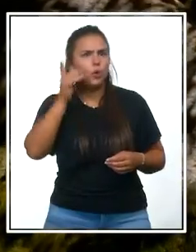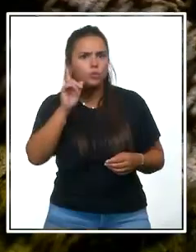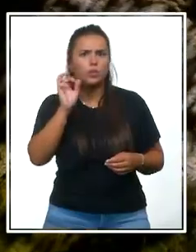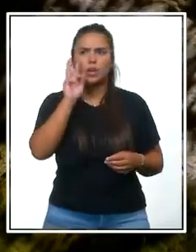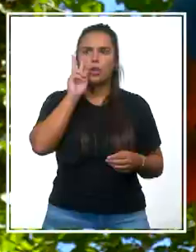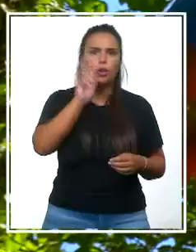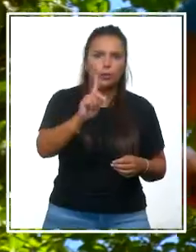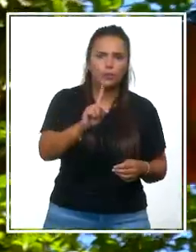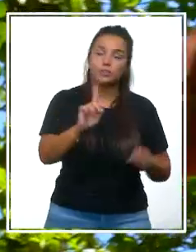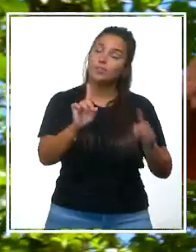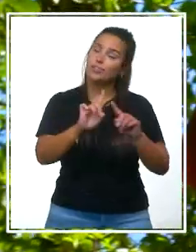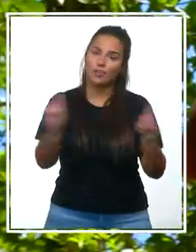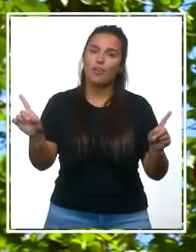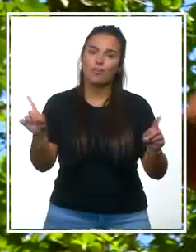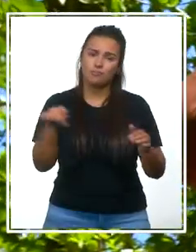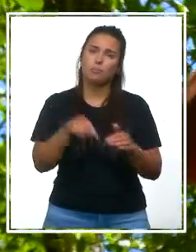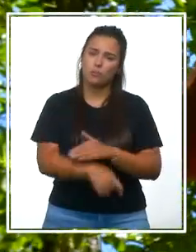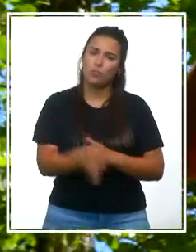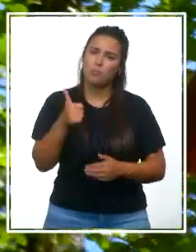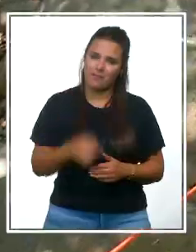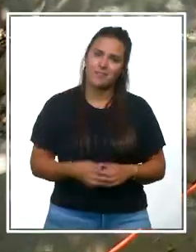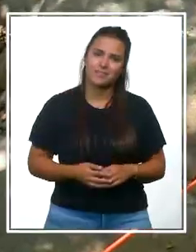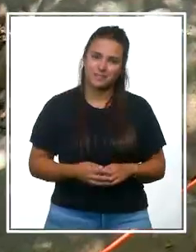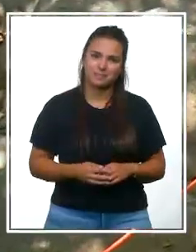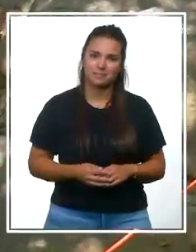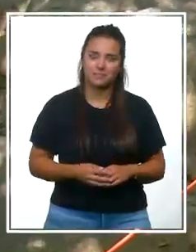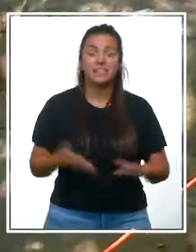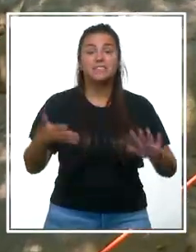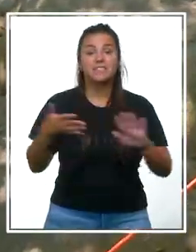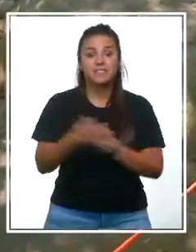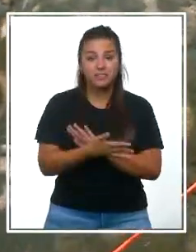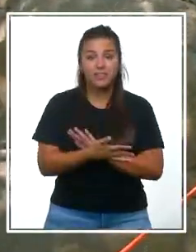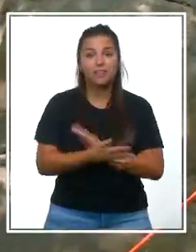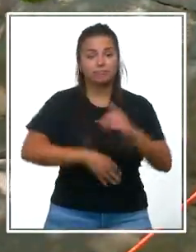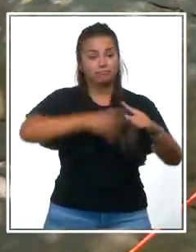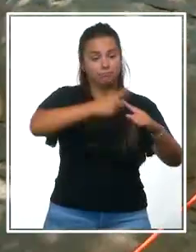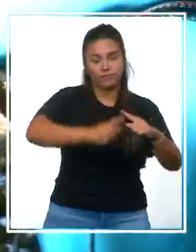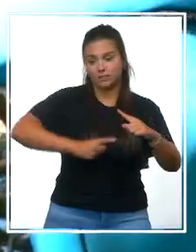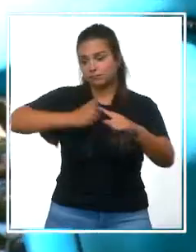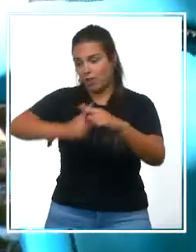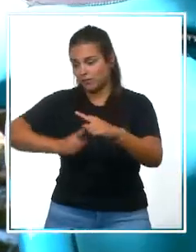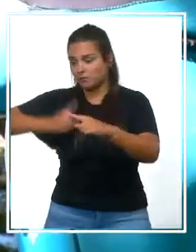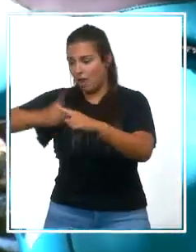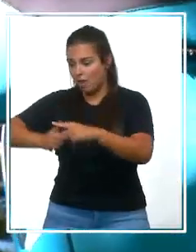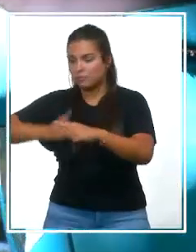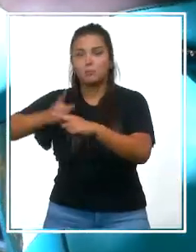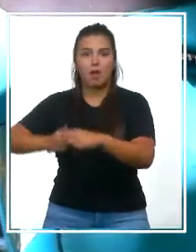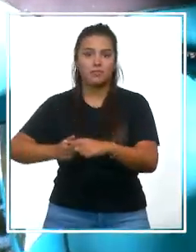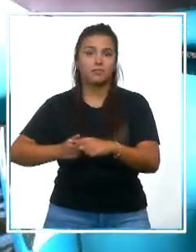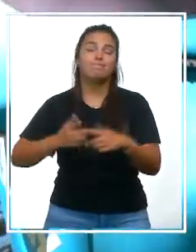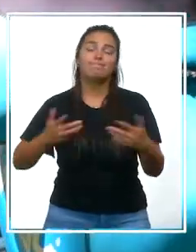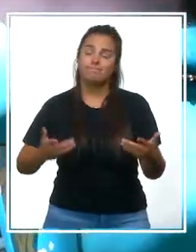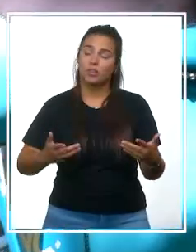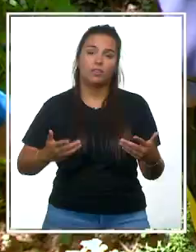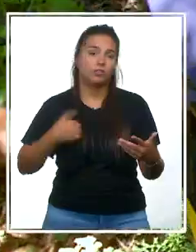y no ver. Pero es mucho más que eso. Es la suma de eso y mucho más. Tienes